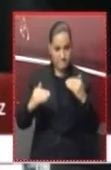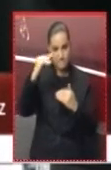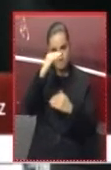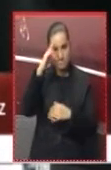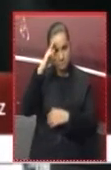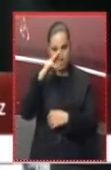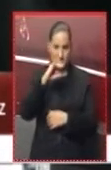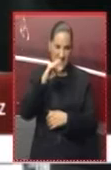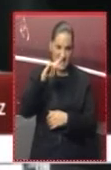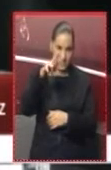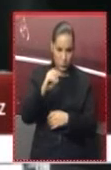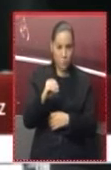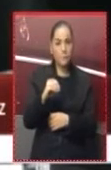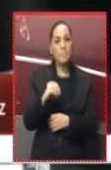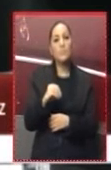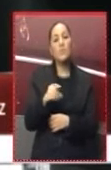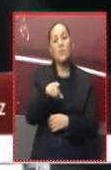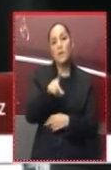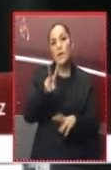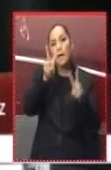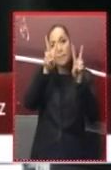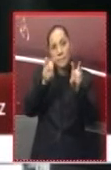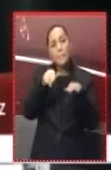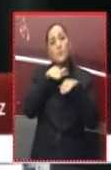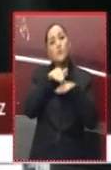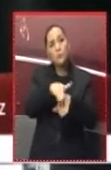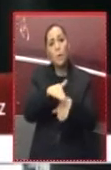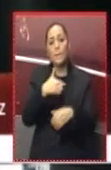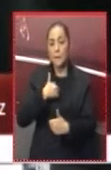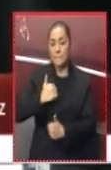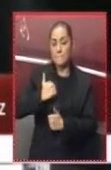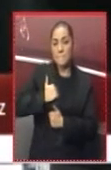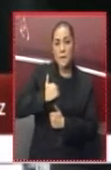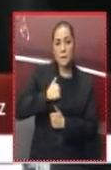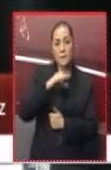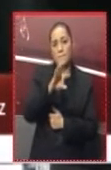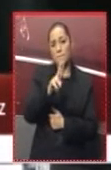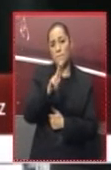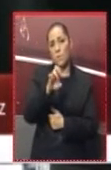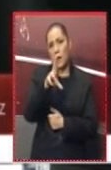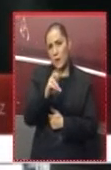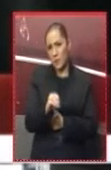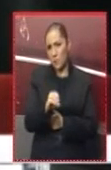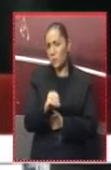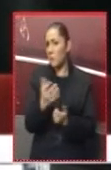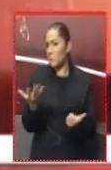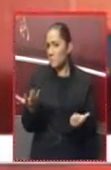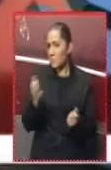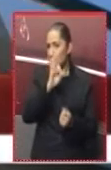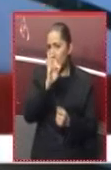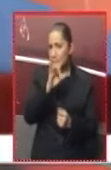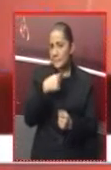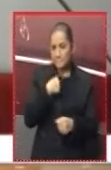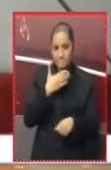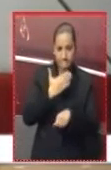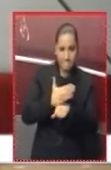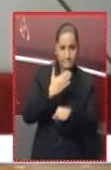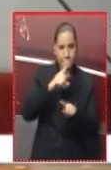particularmente en un tema que tiene que ver con el fuero militar, que tiene que ver con el cumplimiento de las sentencias?